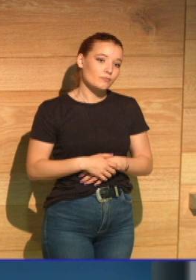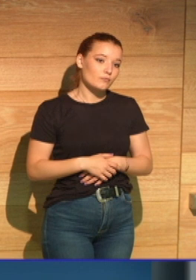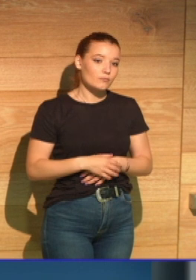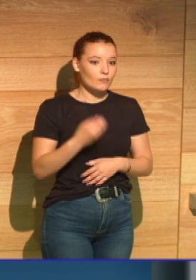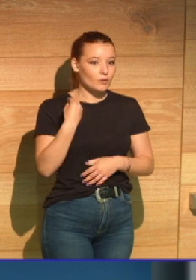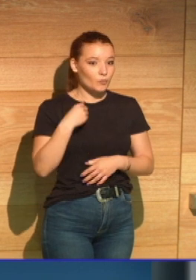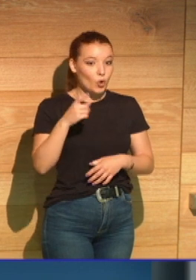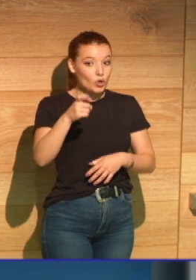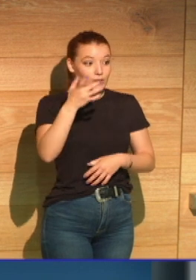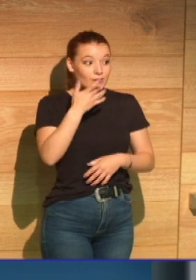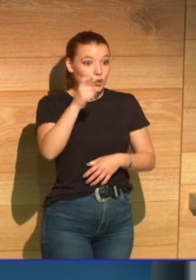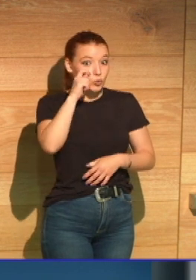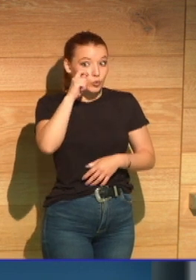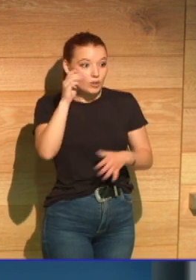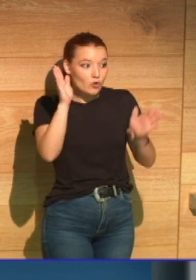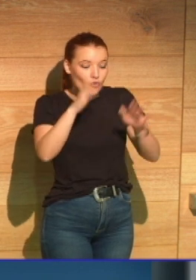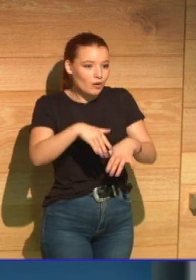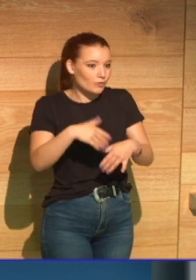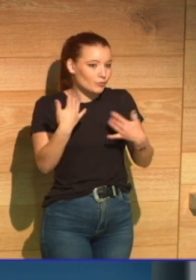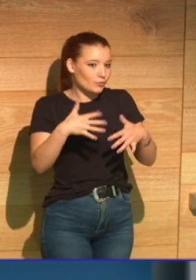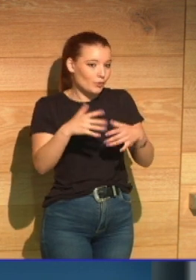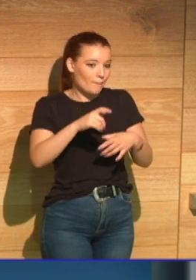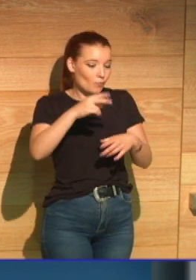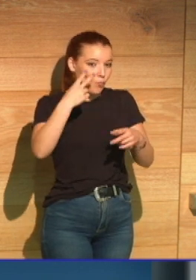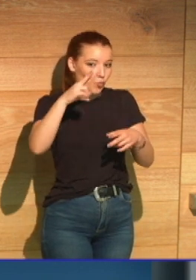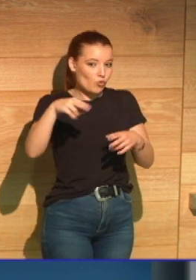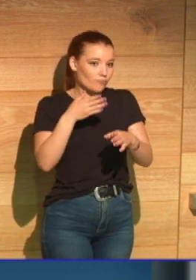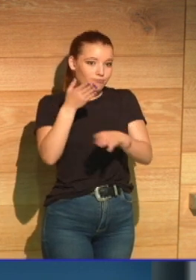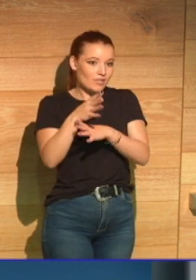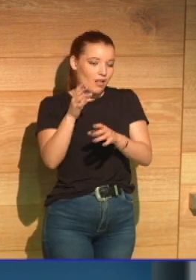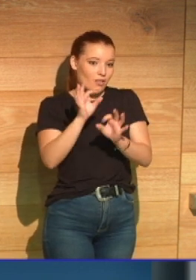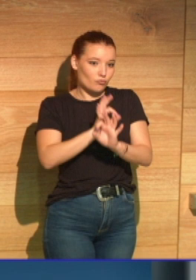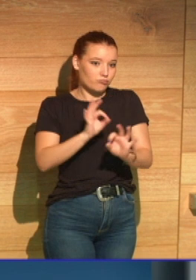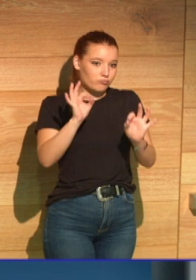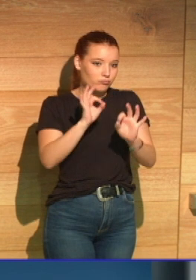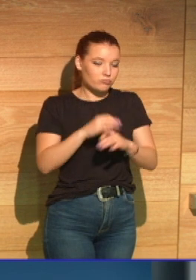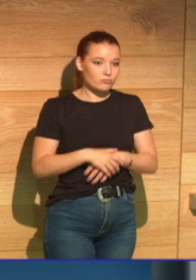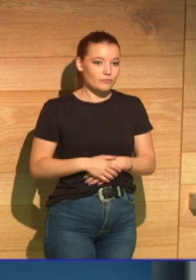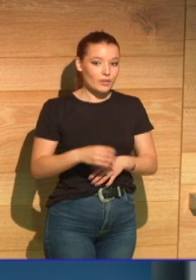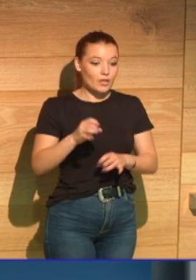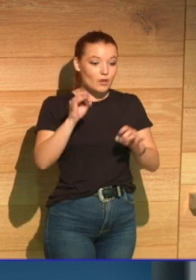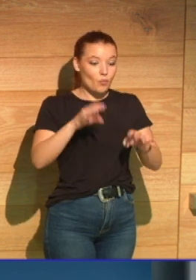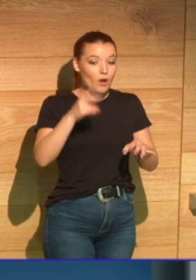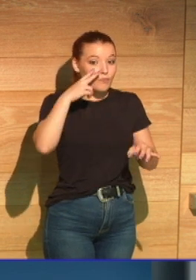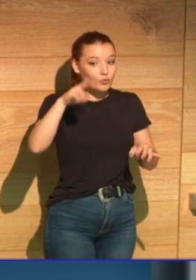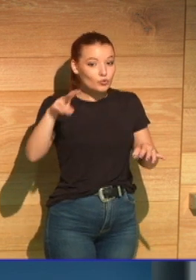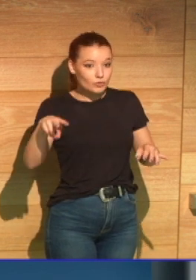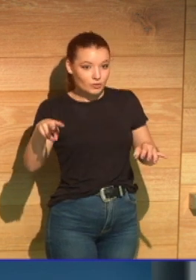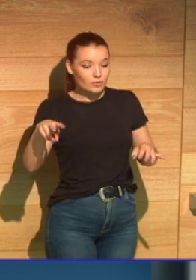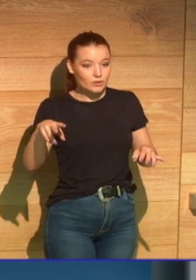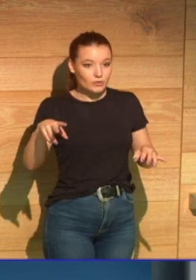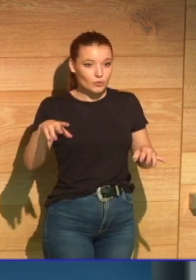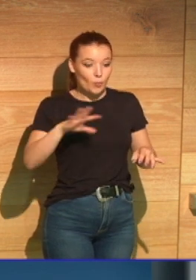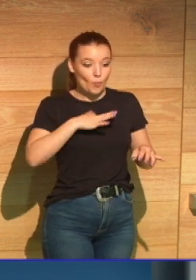llegan, resulta que no tenemos a nadie y que la relación con la comunidad es mínima. O lo mismo pasa con museos que sobreviven o tienen una gran